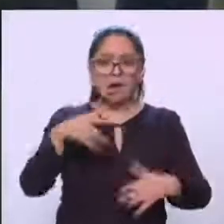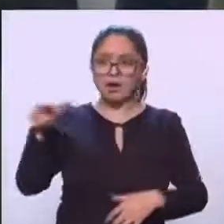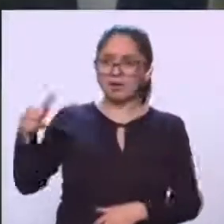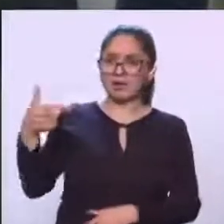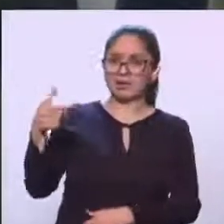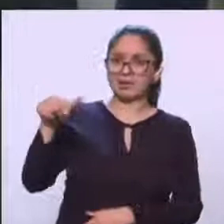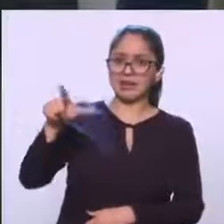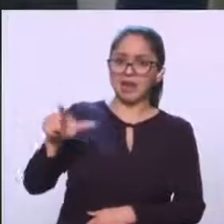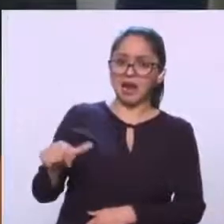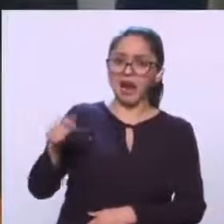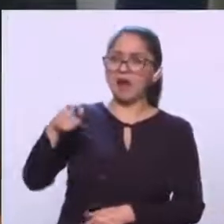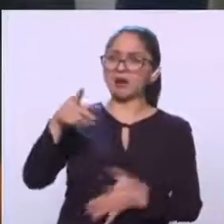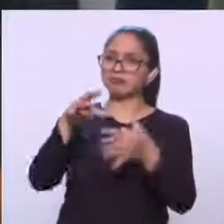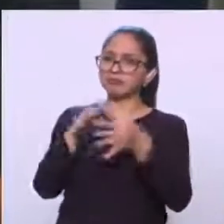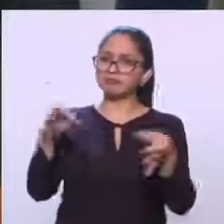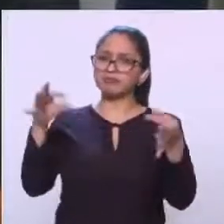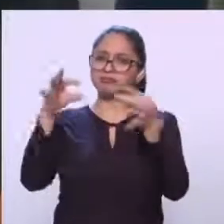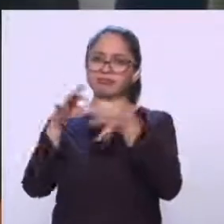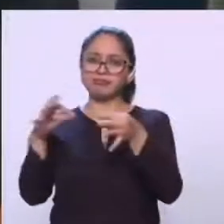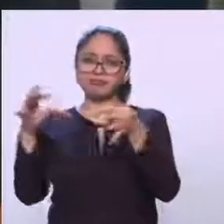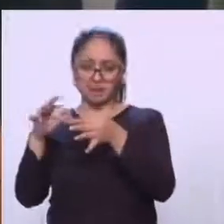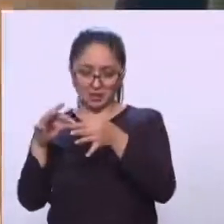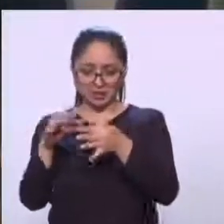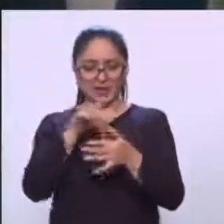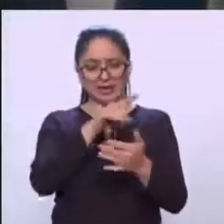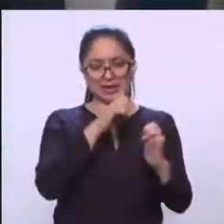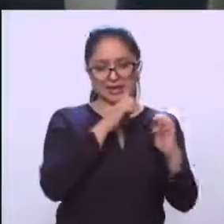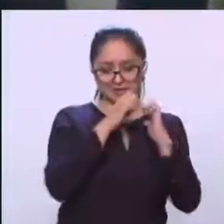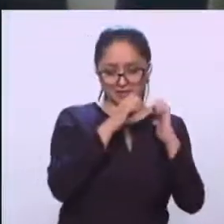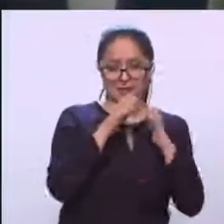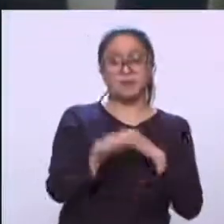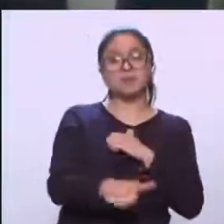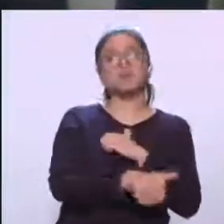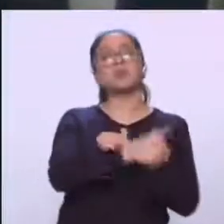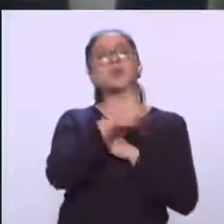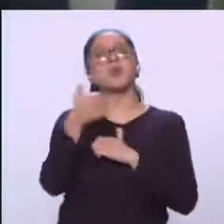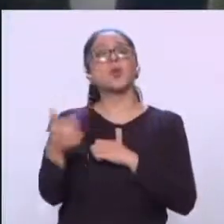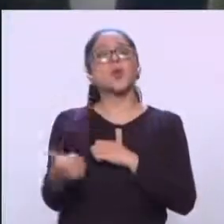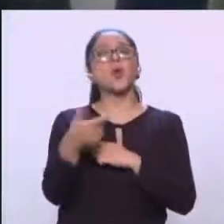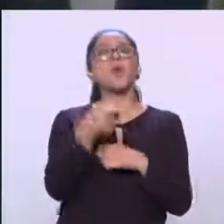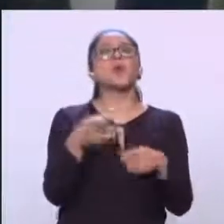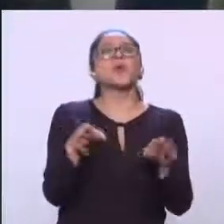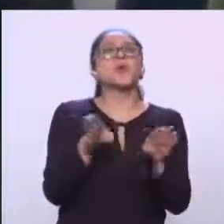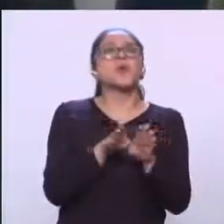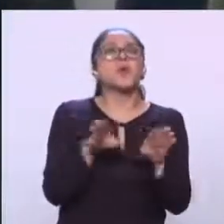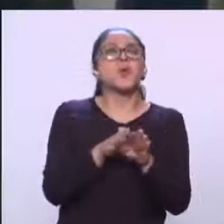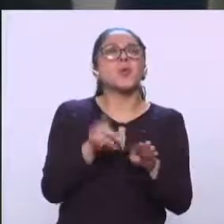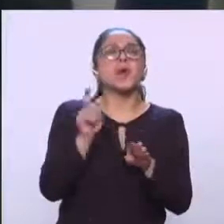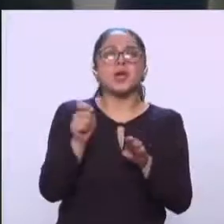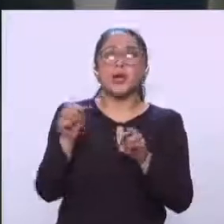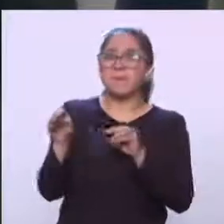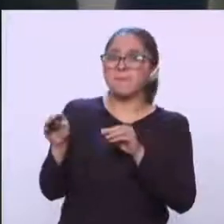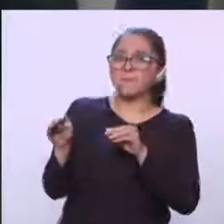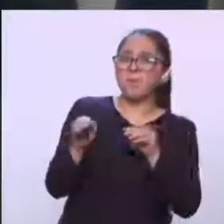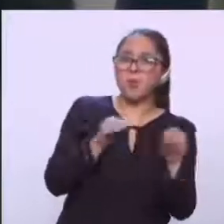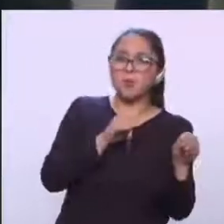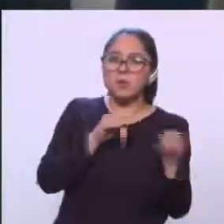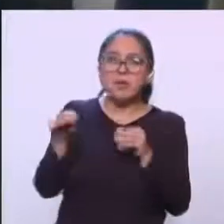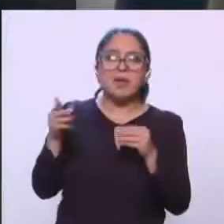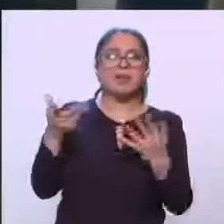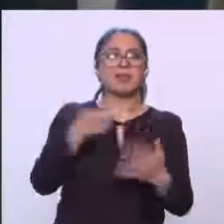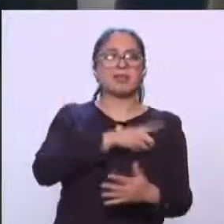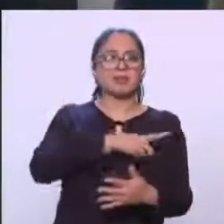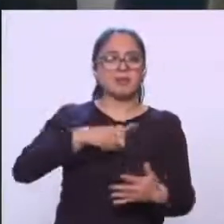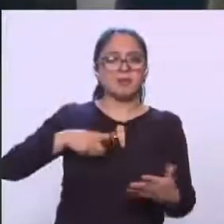entrevista, y por otro lado hay una nueva forma de ver y de hacer la movilidad y de hacer la ciudad y de